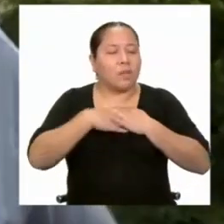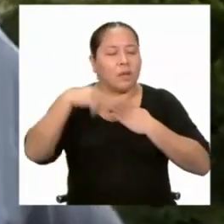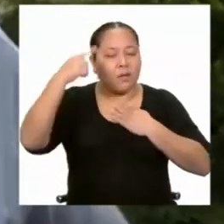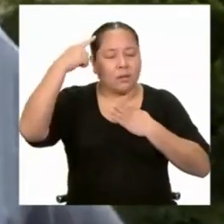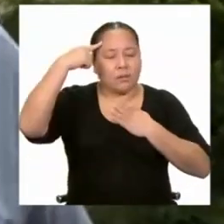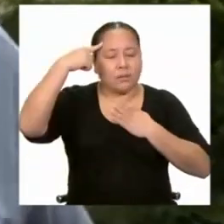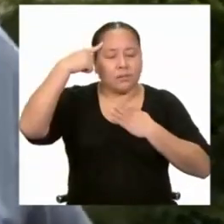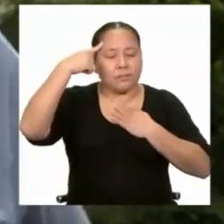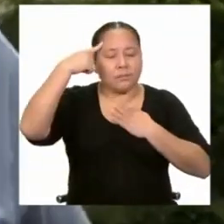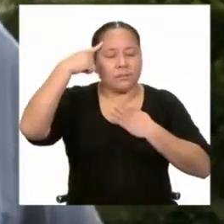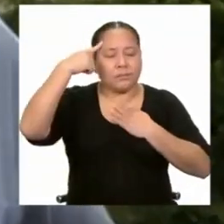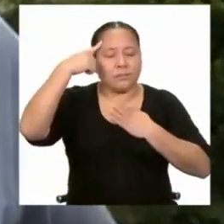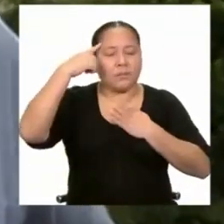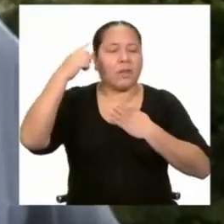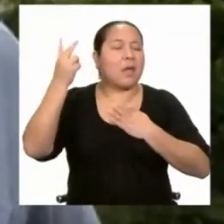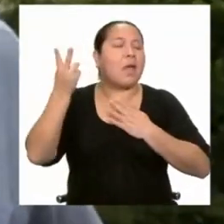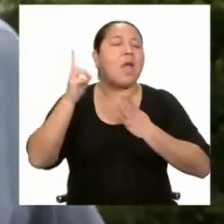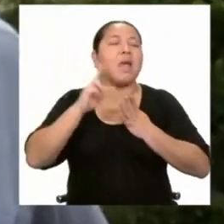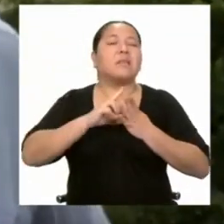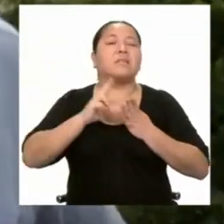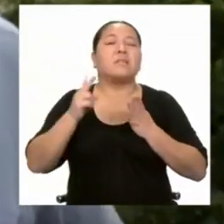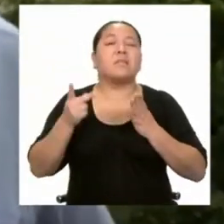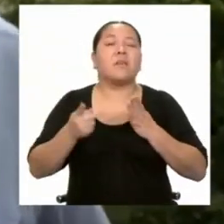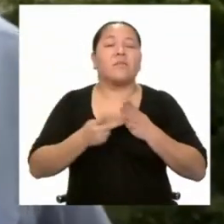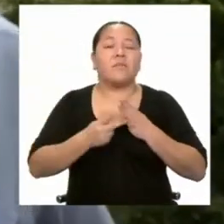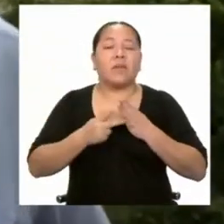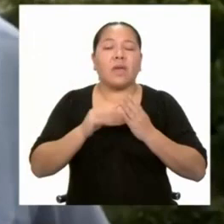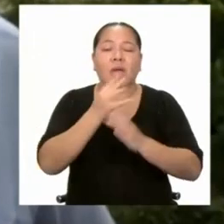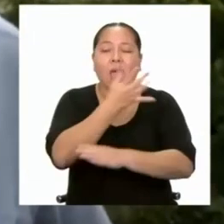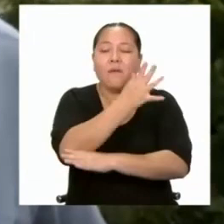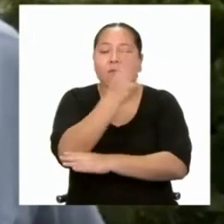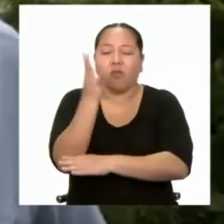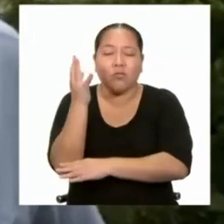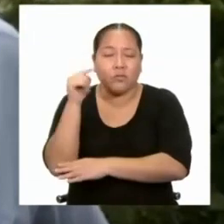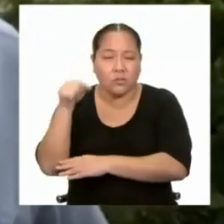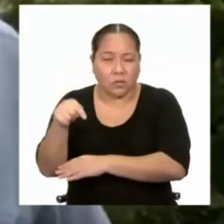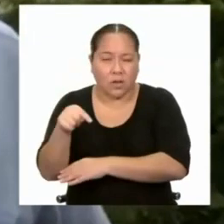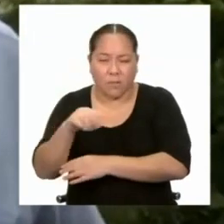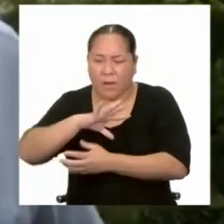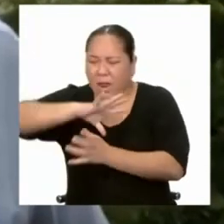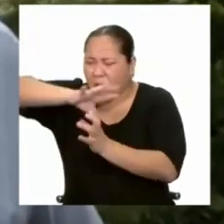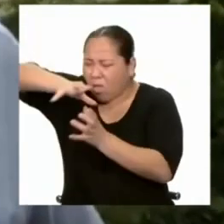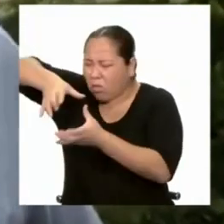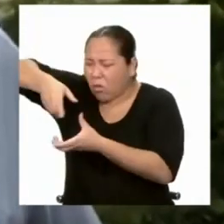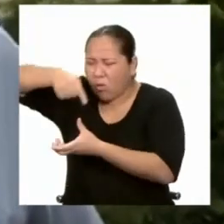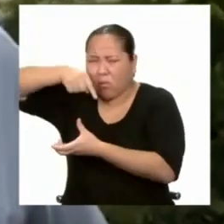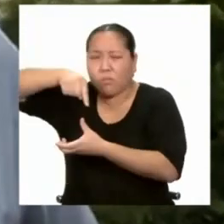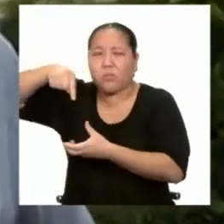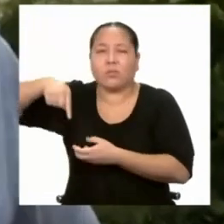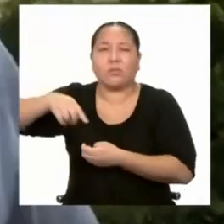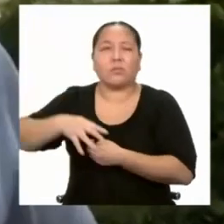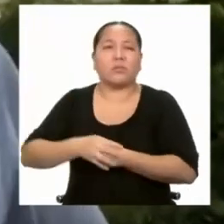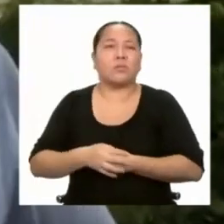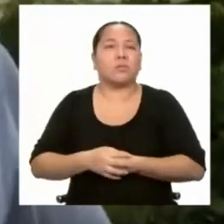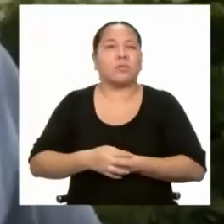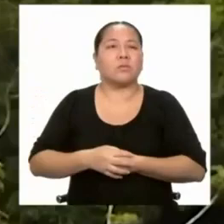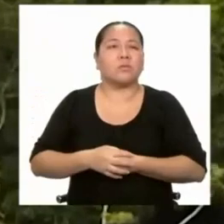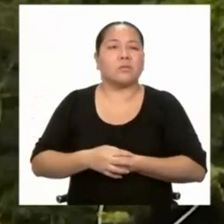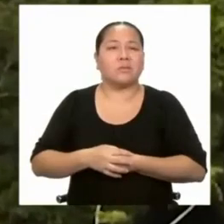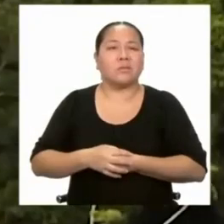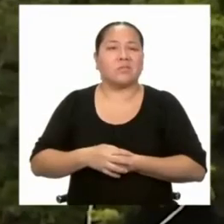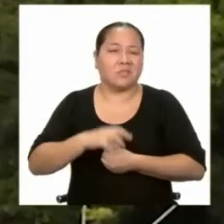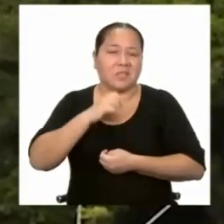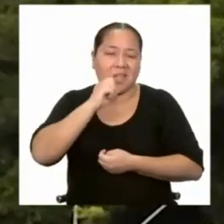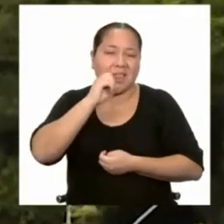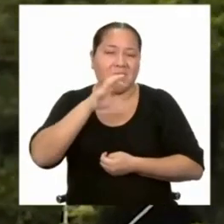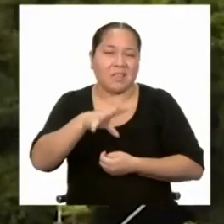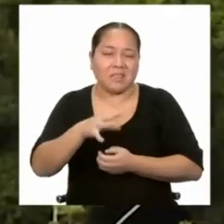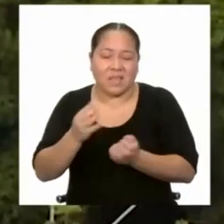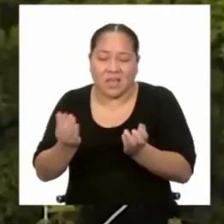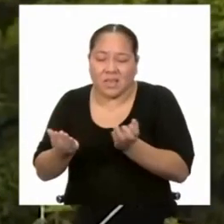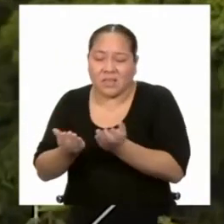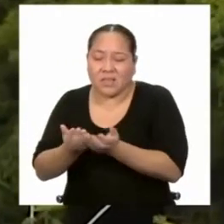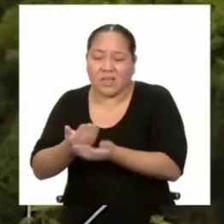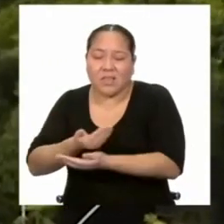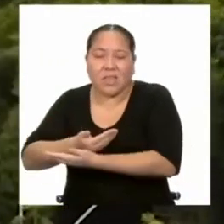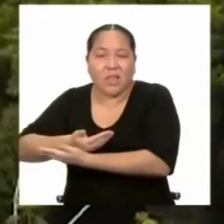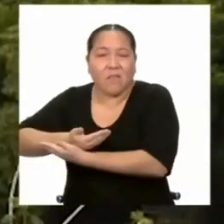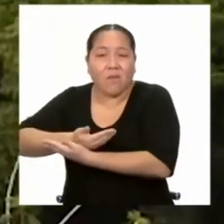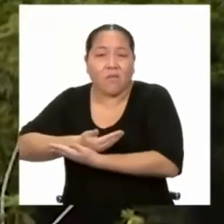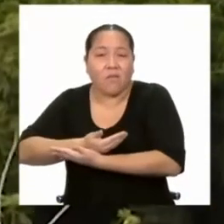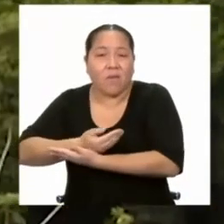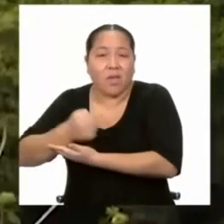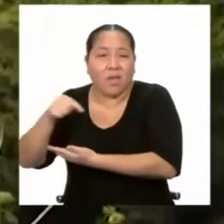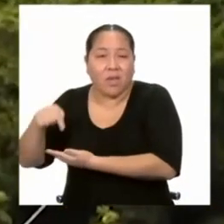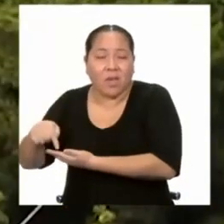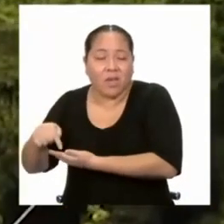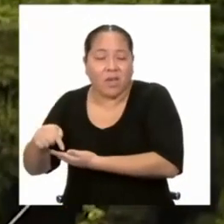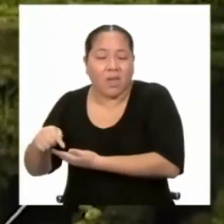piensa qué significa el bosque para la humanidad. Se dice que desde la cuna hasta el ataúd